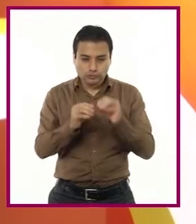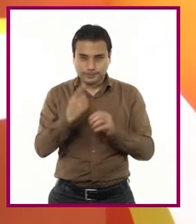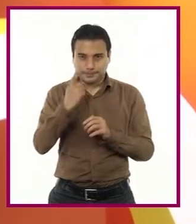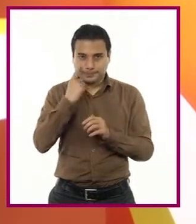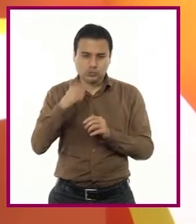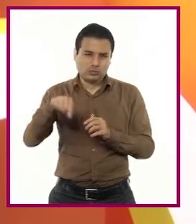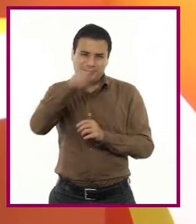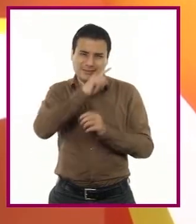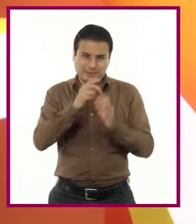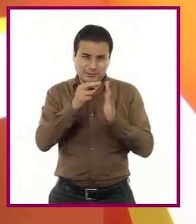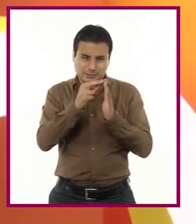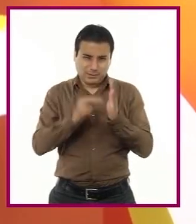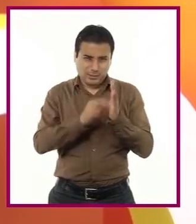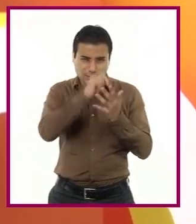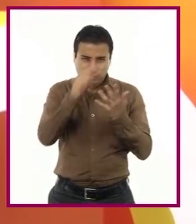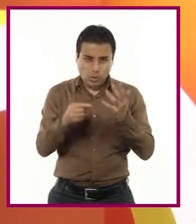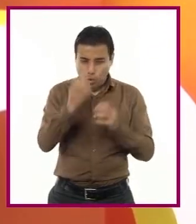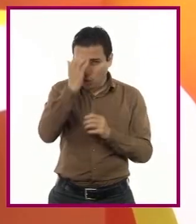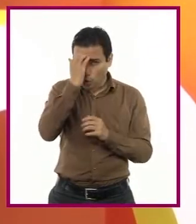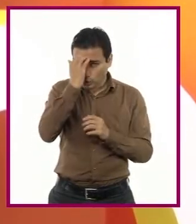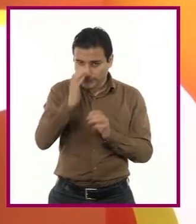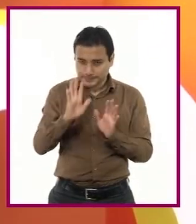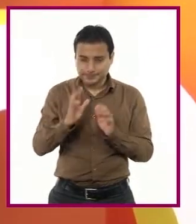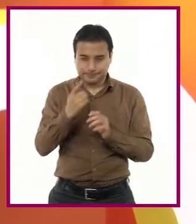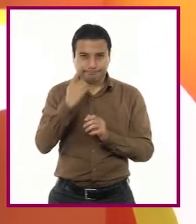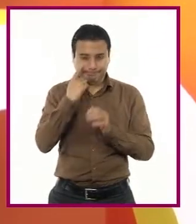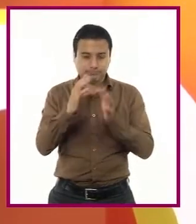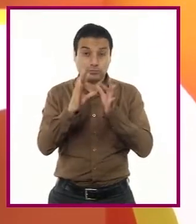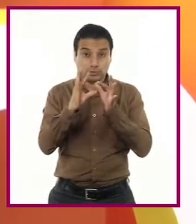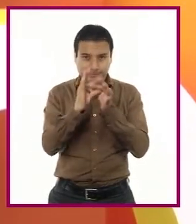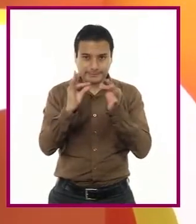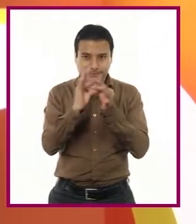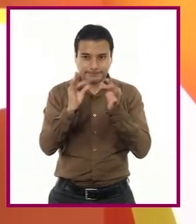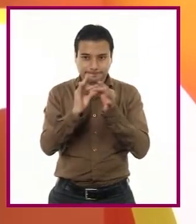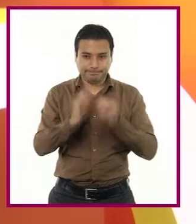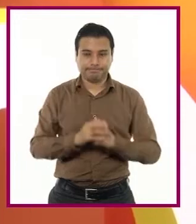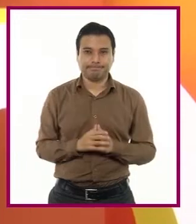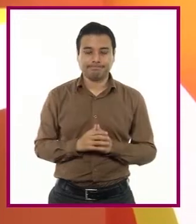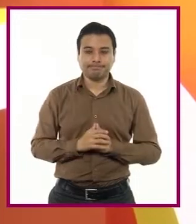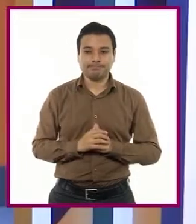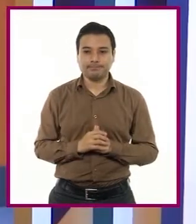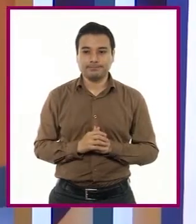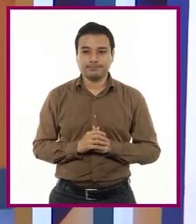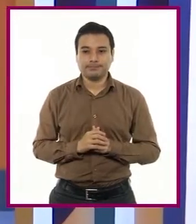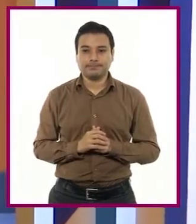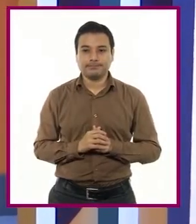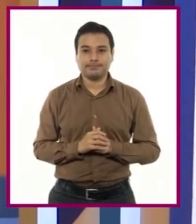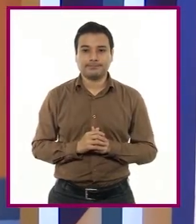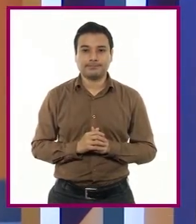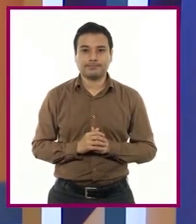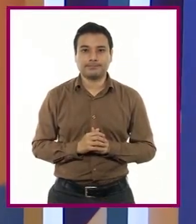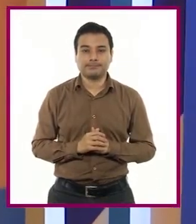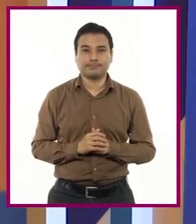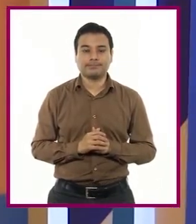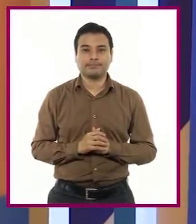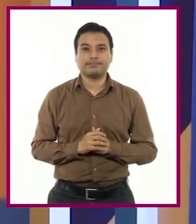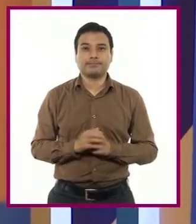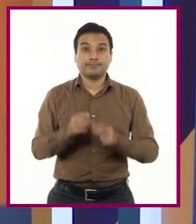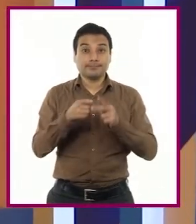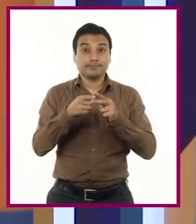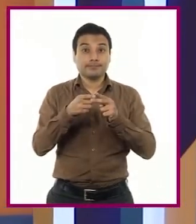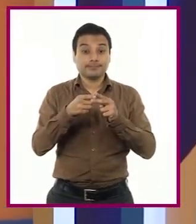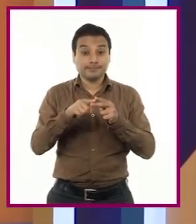conocen estos criterios? Revisemos algunos de estos para formalizar nuestra actividad anterior. Antes de comenzar con